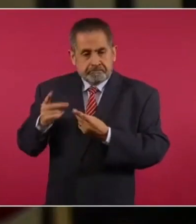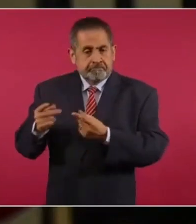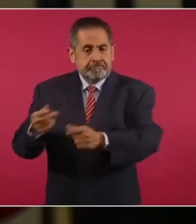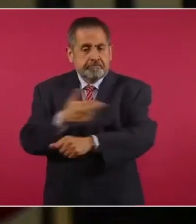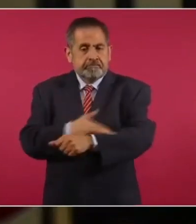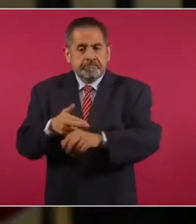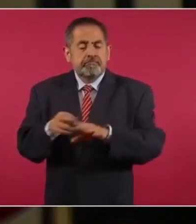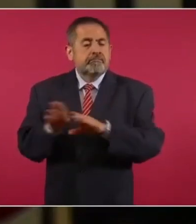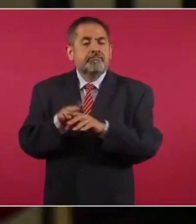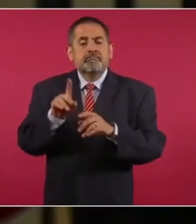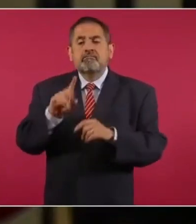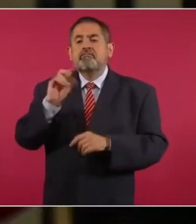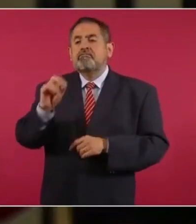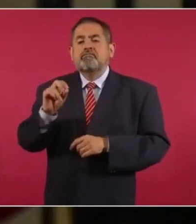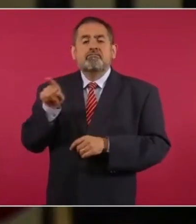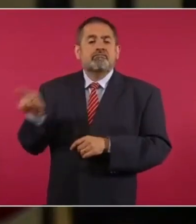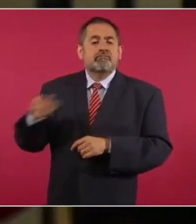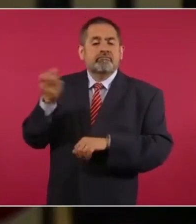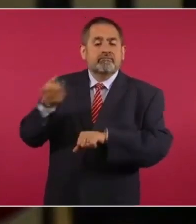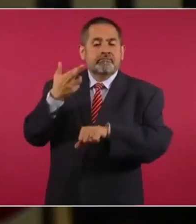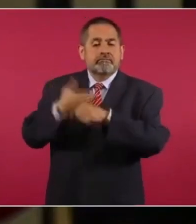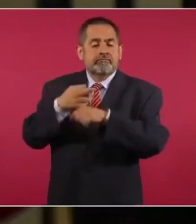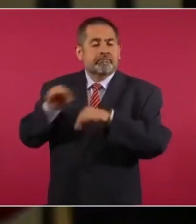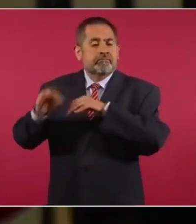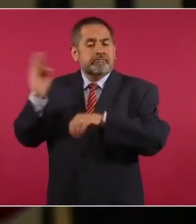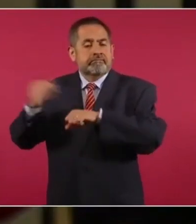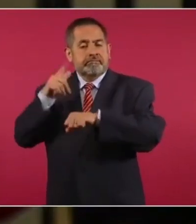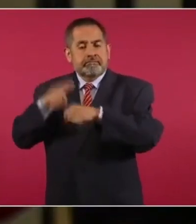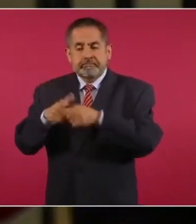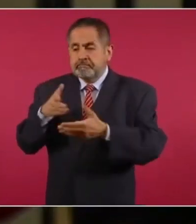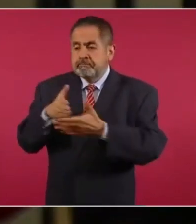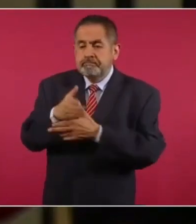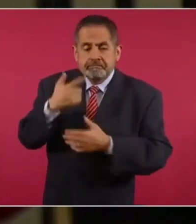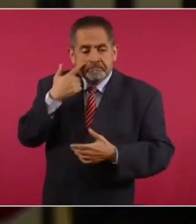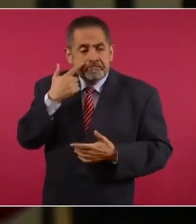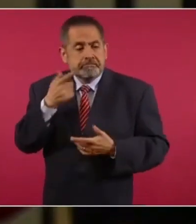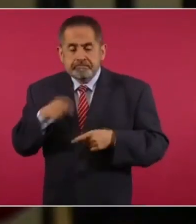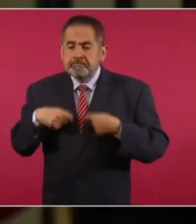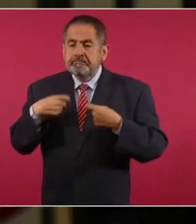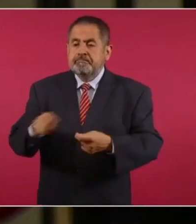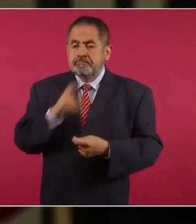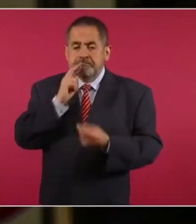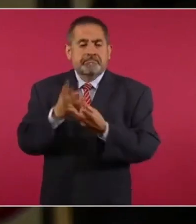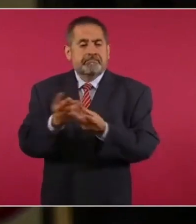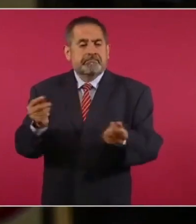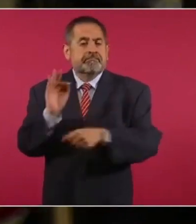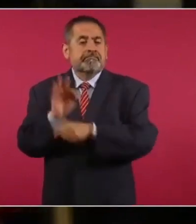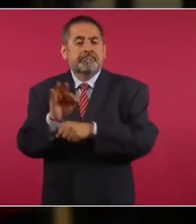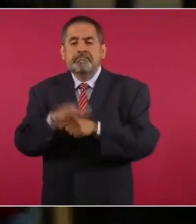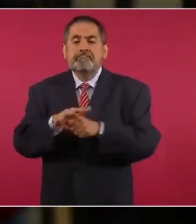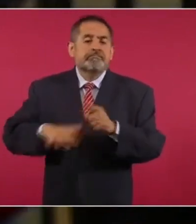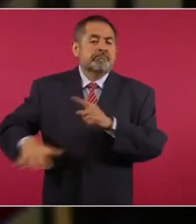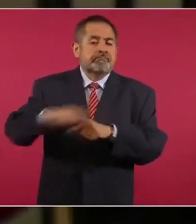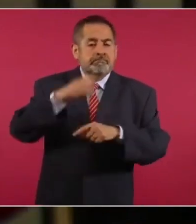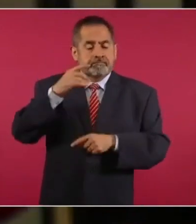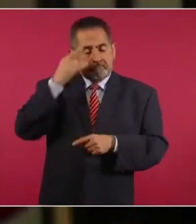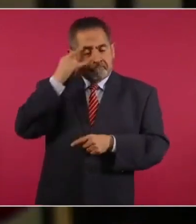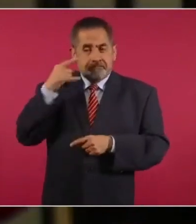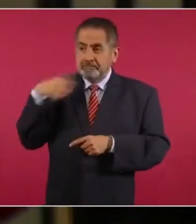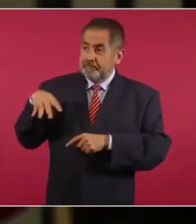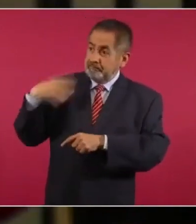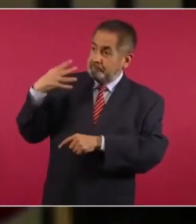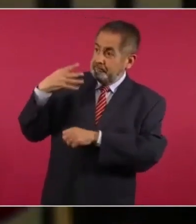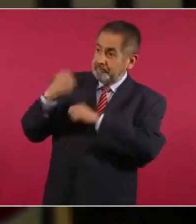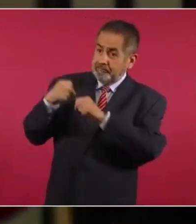este caso, si pudiera intervenir la Secretaría de Trabajo Federal para atender y dar solución a la base trabajadora, a quien durante estos